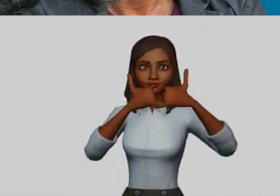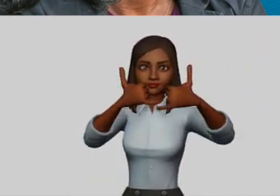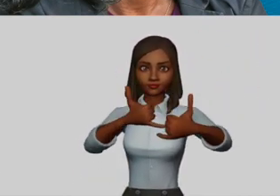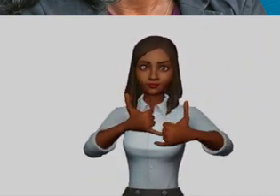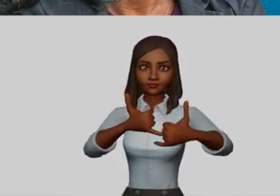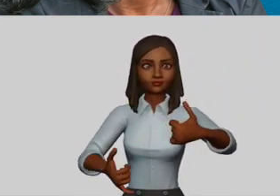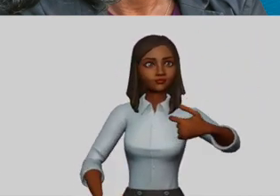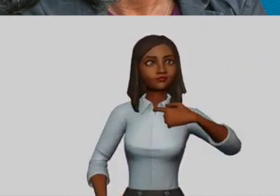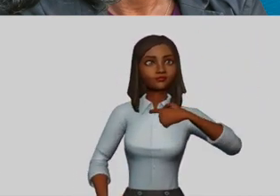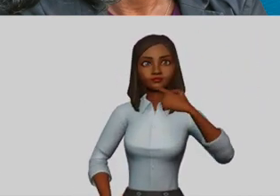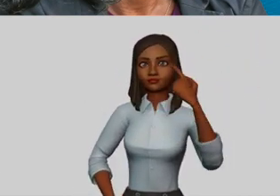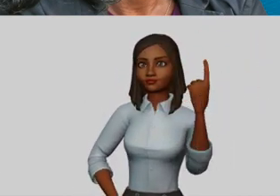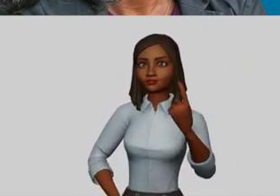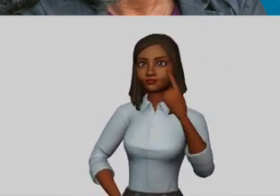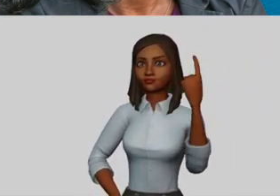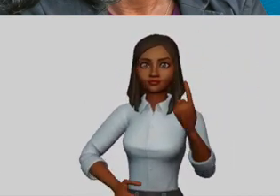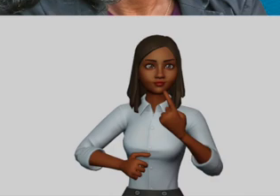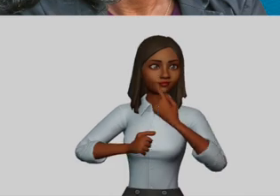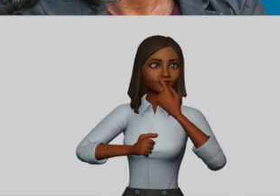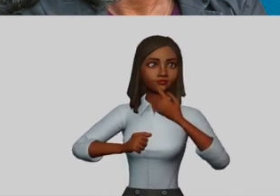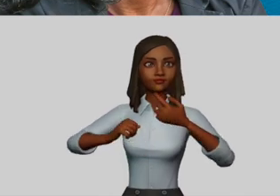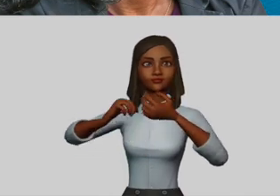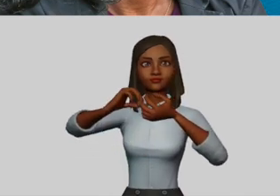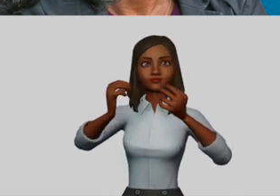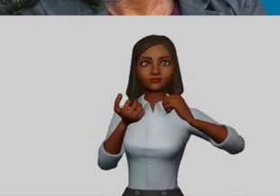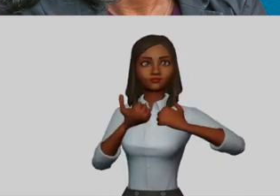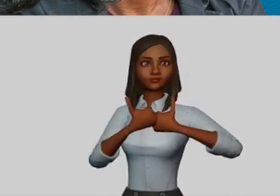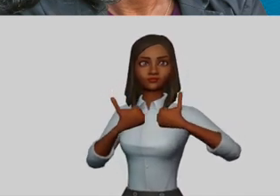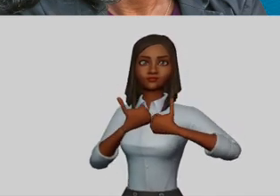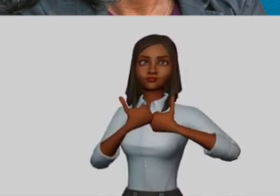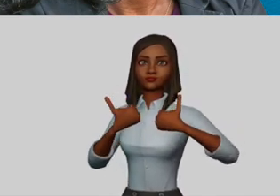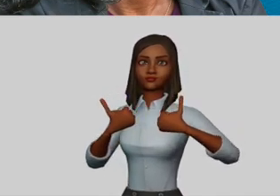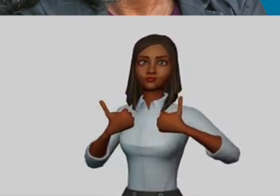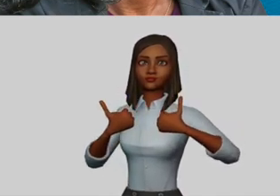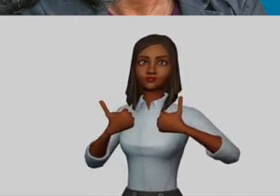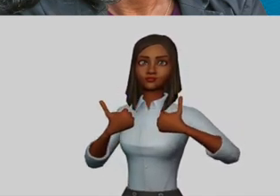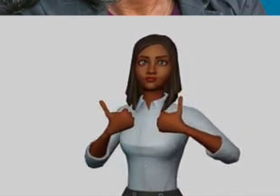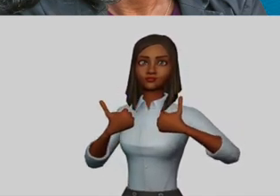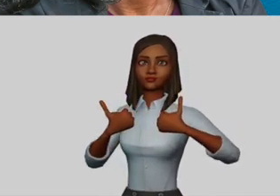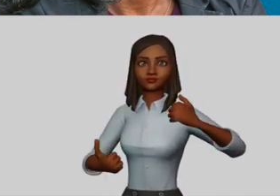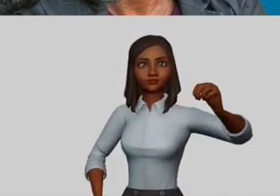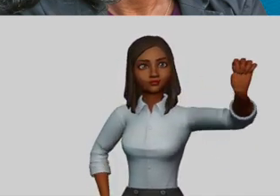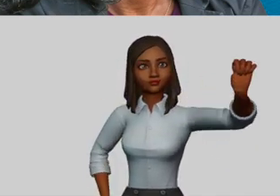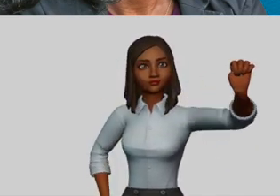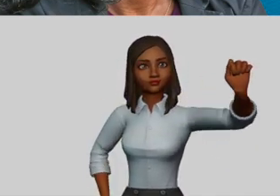mundo y cuando me di cuenta que el gobierno es tan